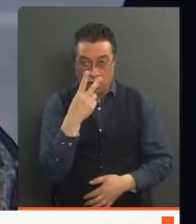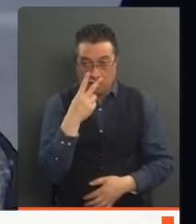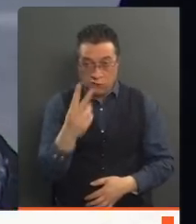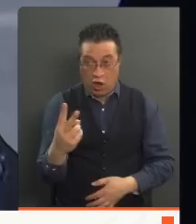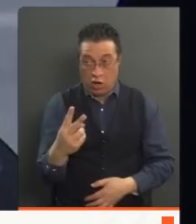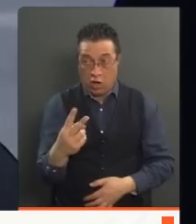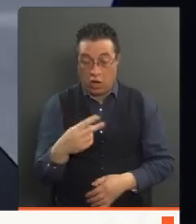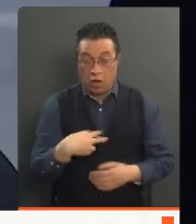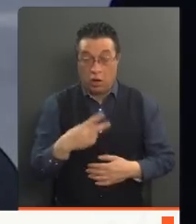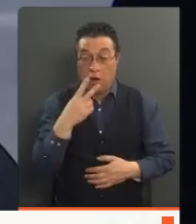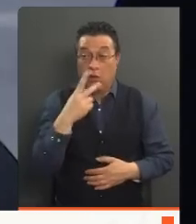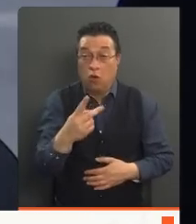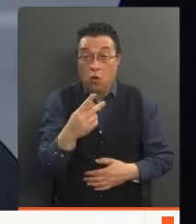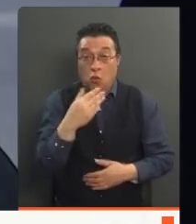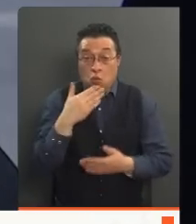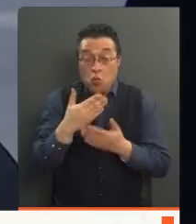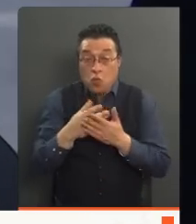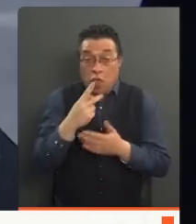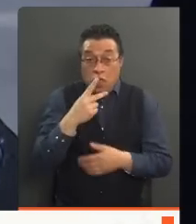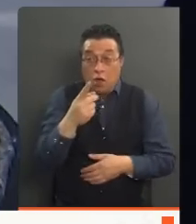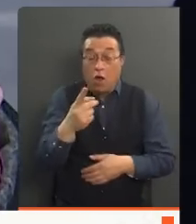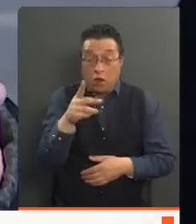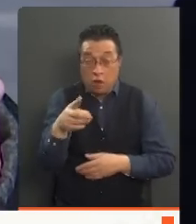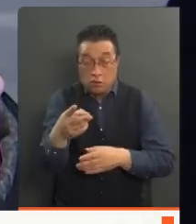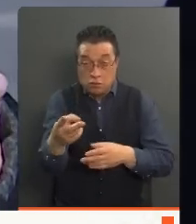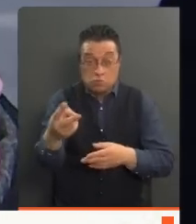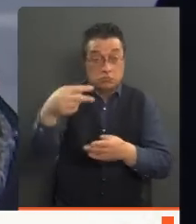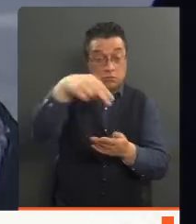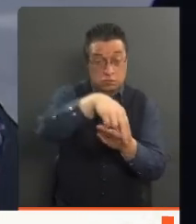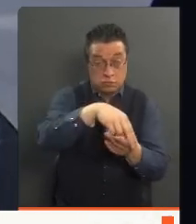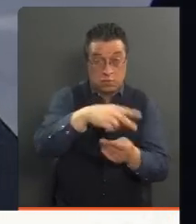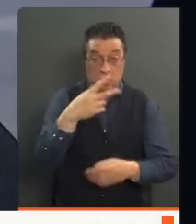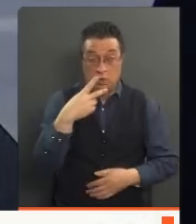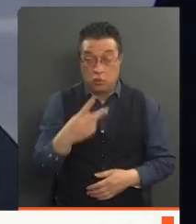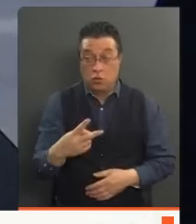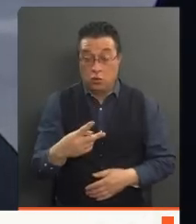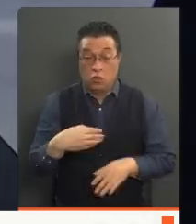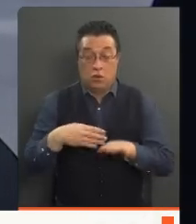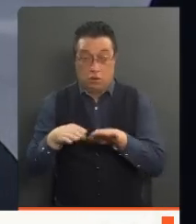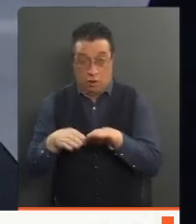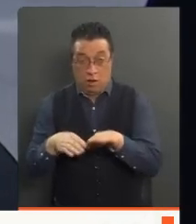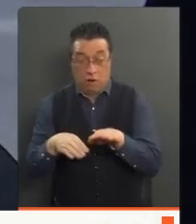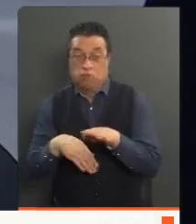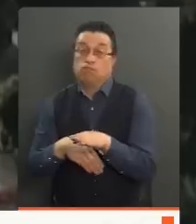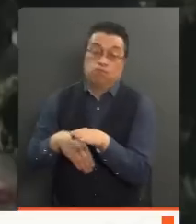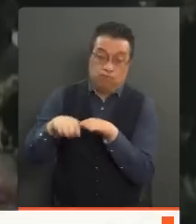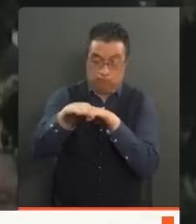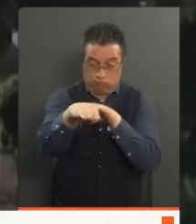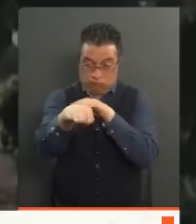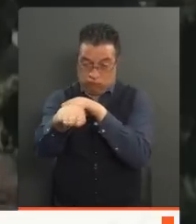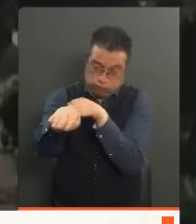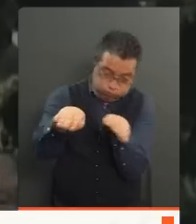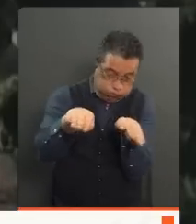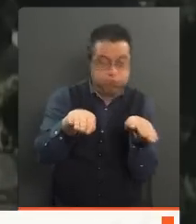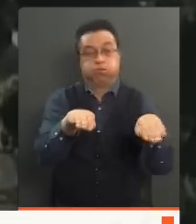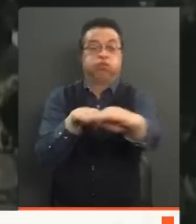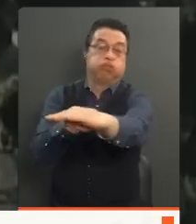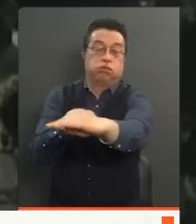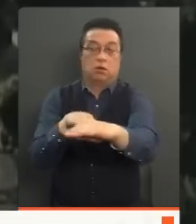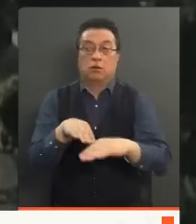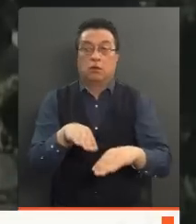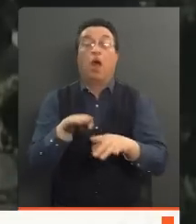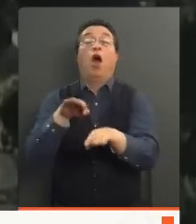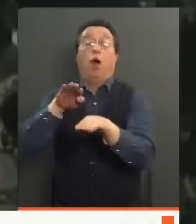y cuando se está incorporando la persona, salgo por el lado del piloto, del conductor. Ahí comienza la huida a